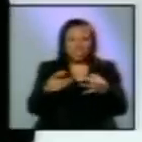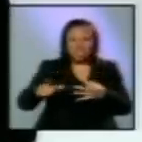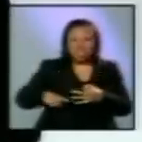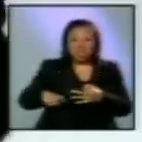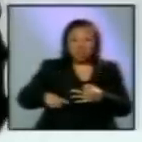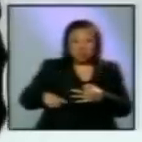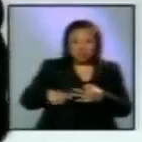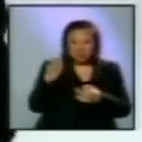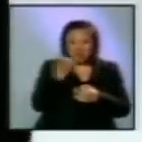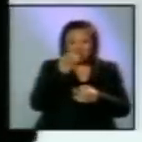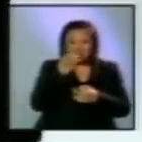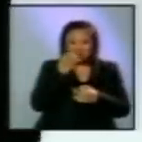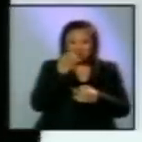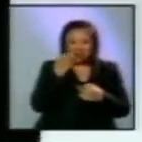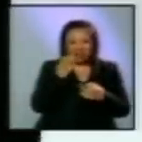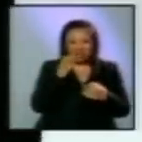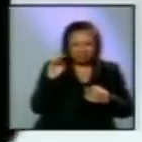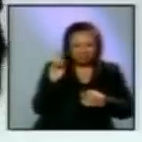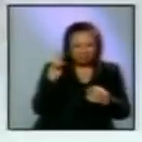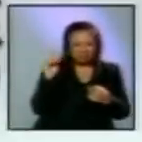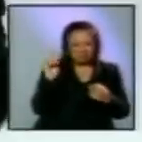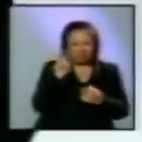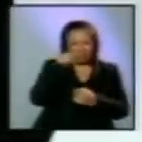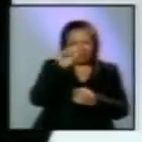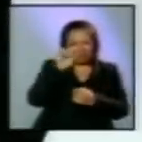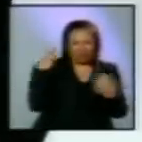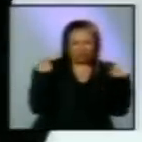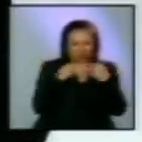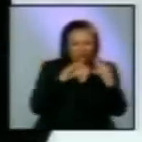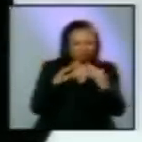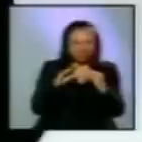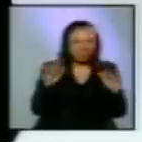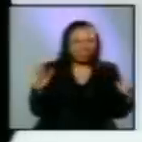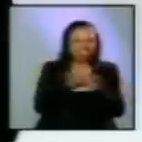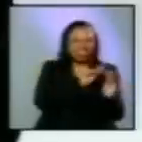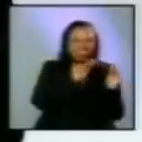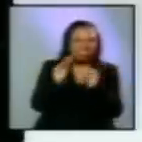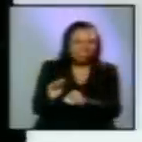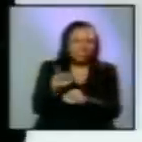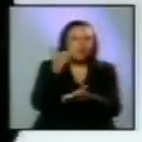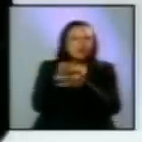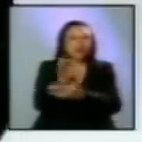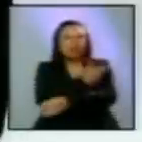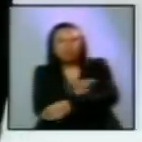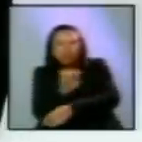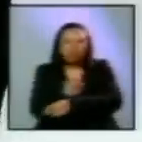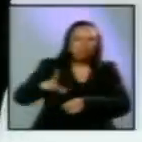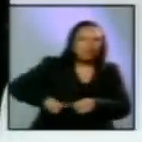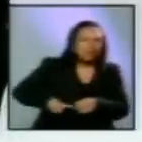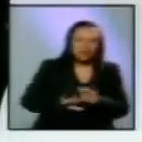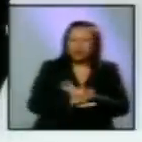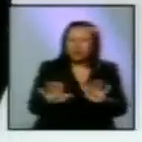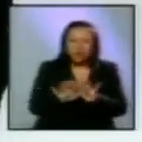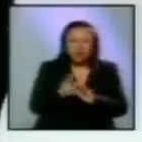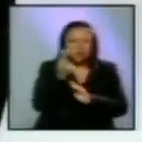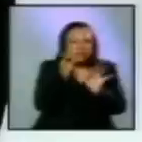escuelas normales, las ha dejado caer en manos de grupos radicales o las ha convertido simplemente en apéndices de la burocracia. Es